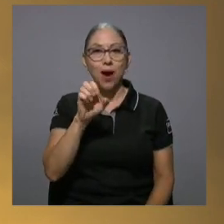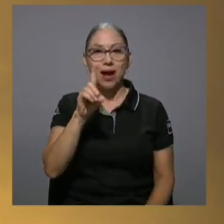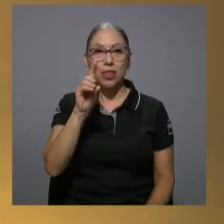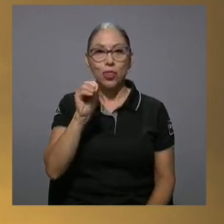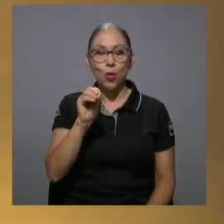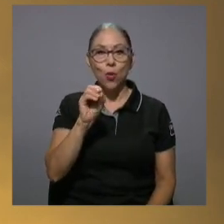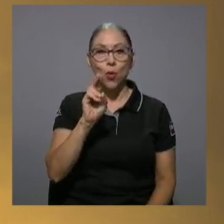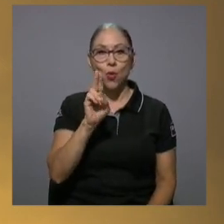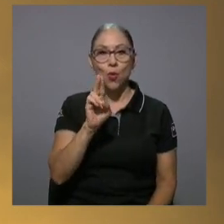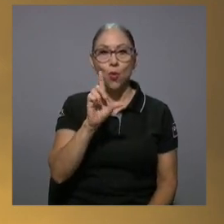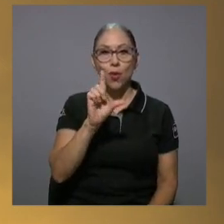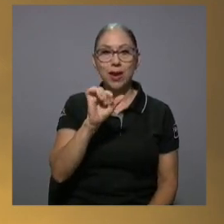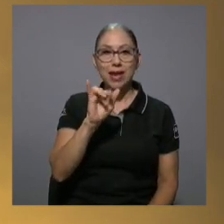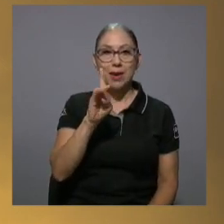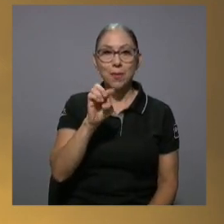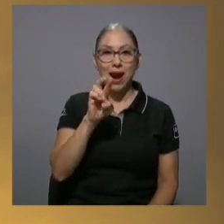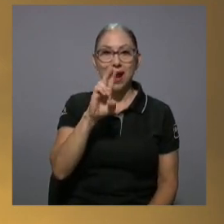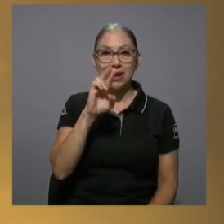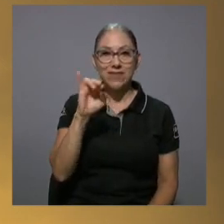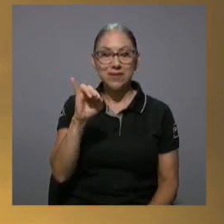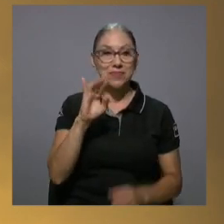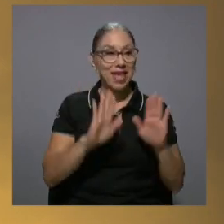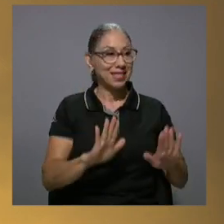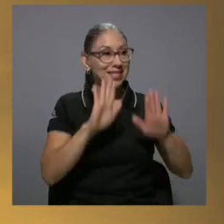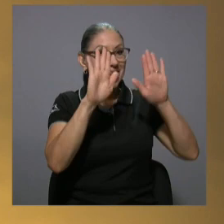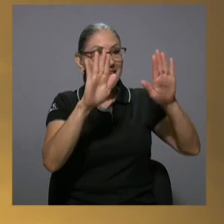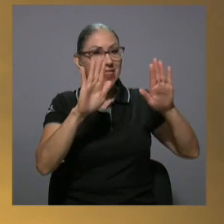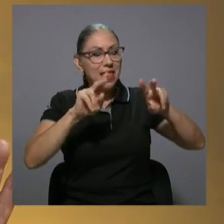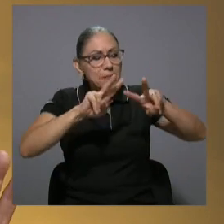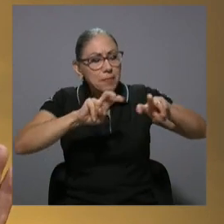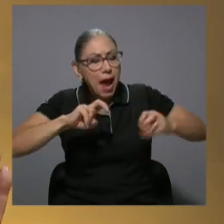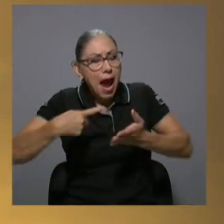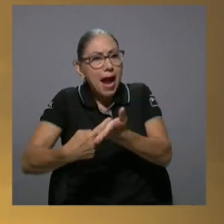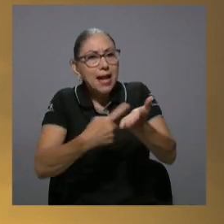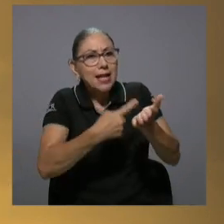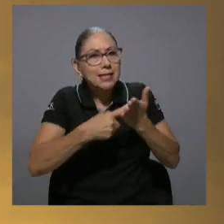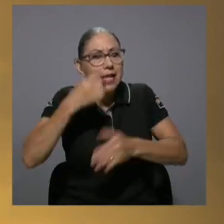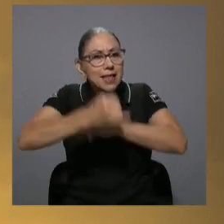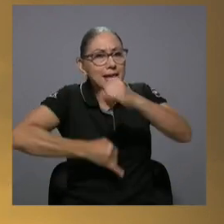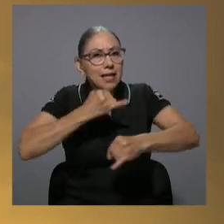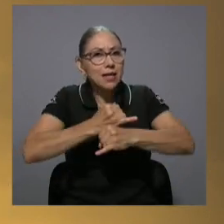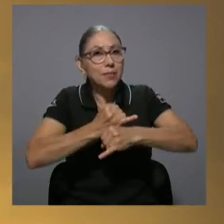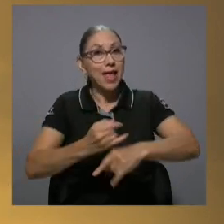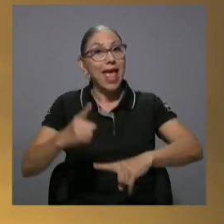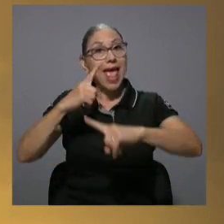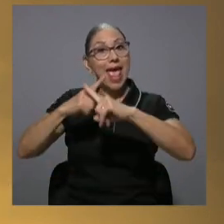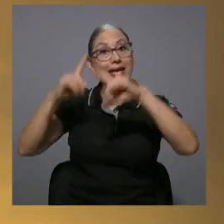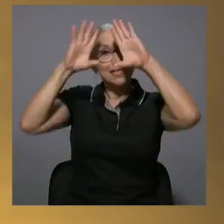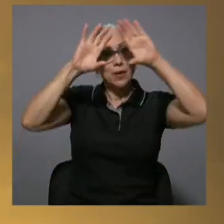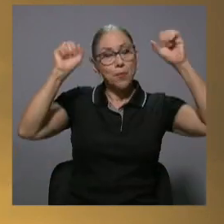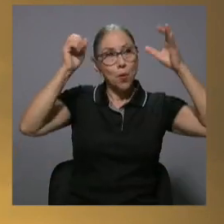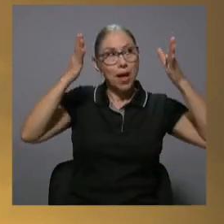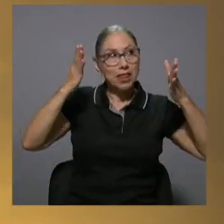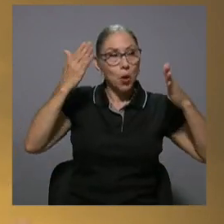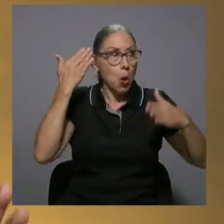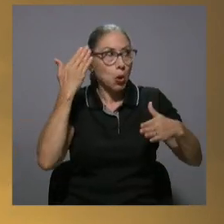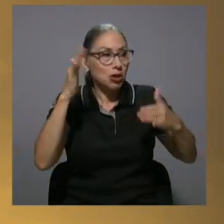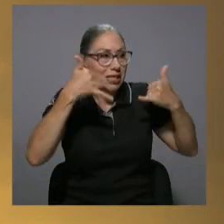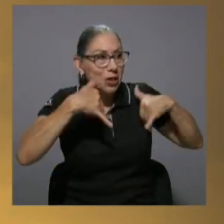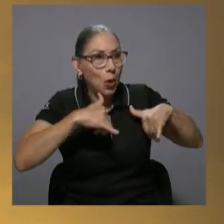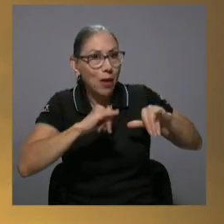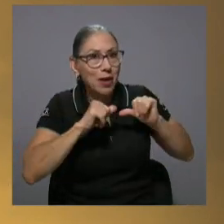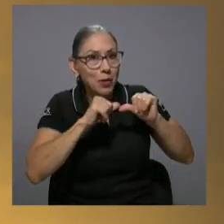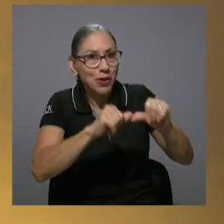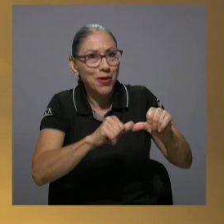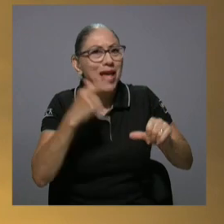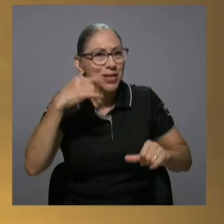ese espléndido analista internacional, ex diplomático, o no sé si todavía sigue siendo muy diplomático,